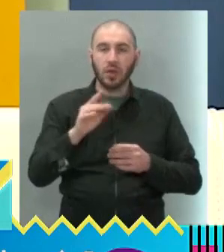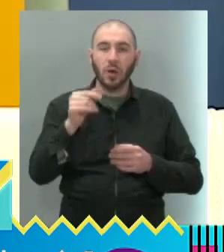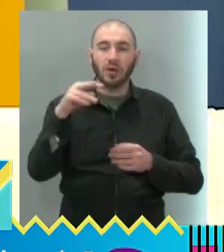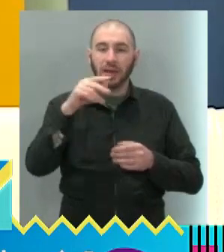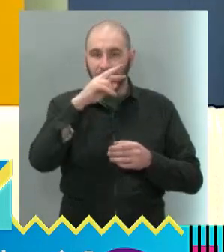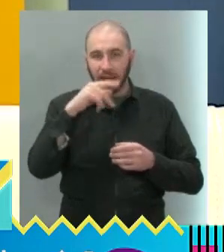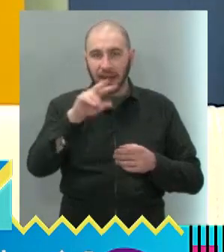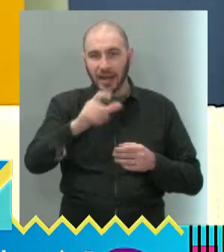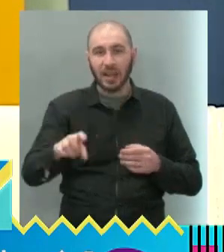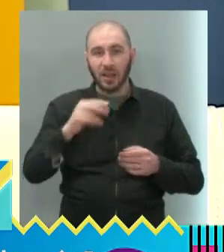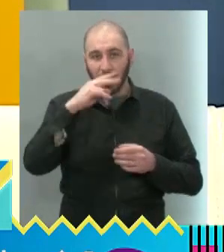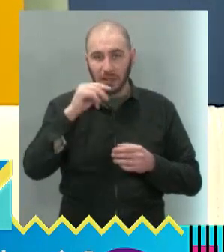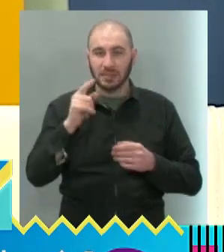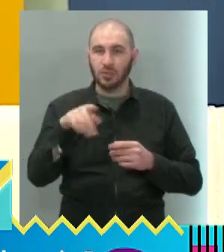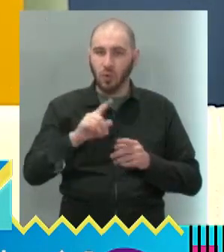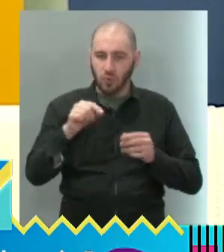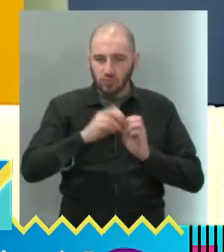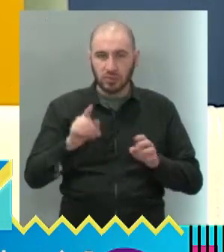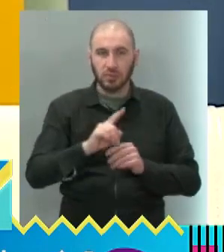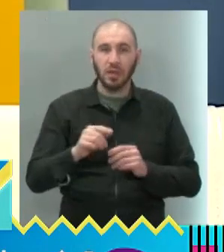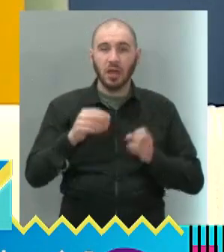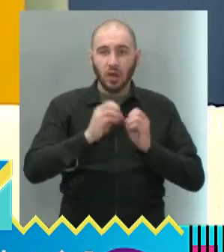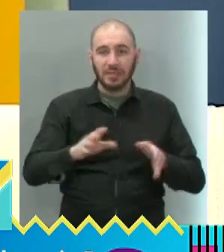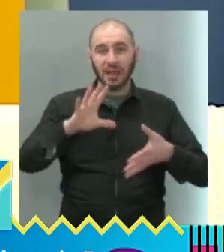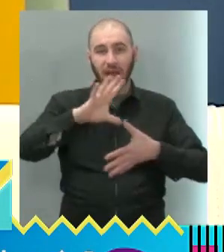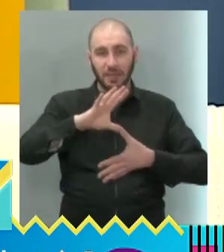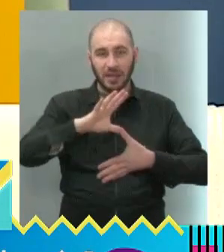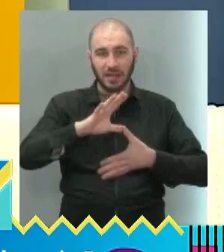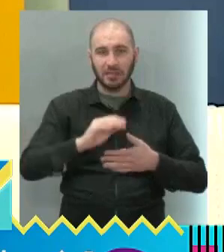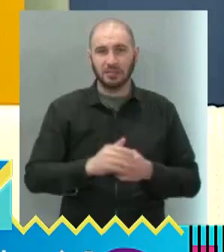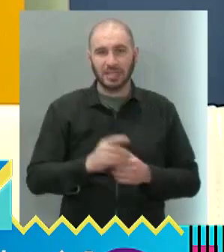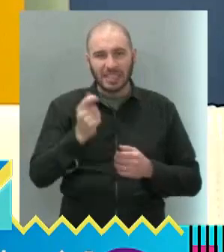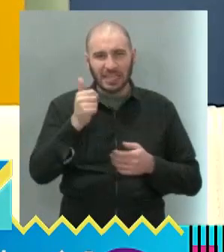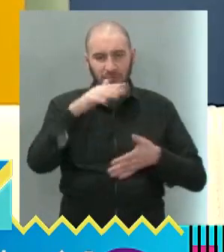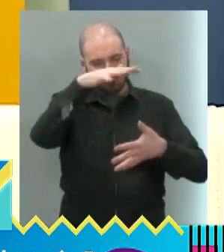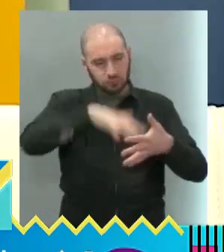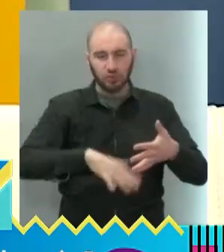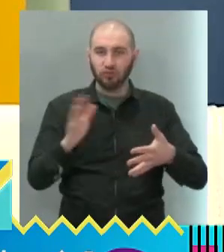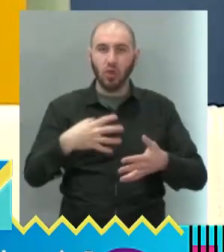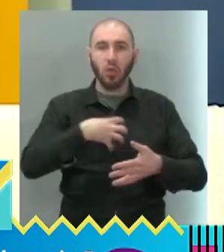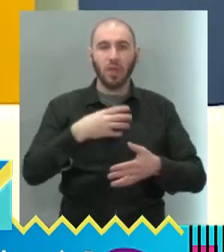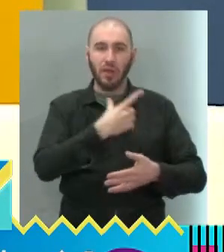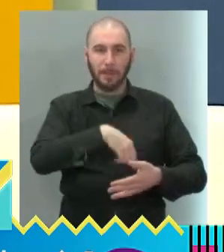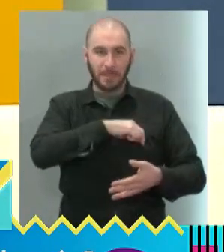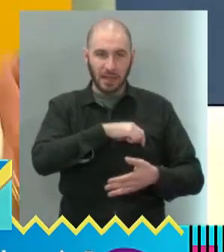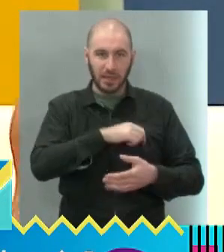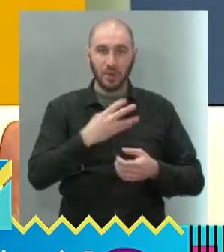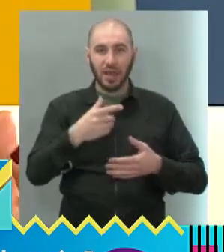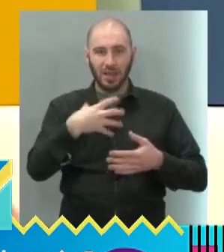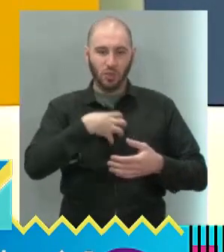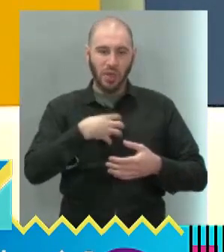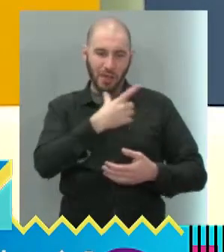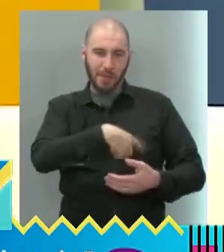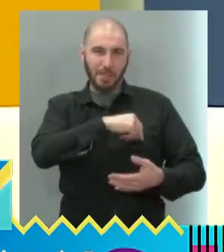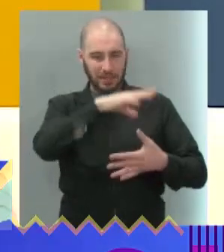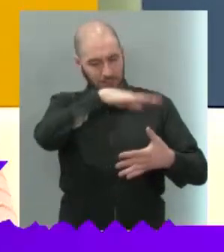Plata, sino que el juntismo surge en América, en casi todas las posesiones españolas, porque esto era el Imperio Español,